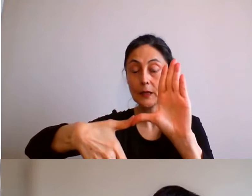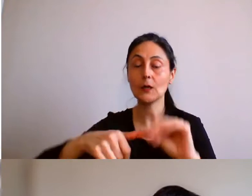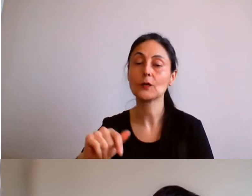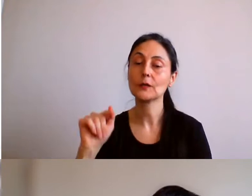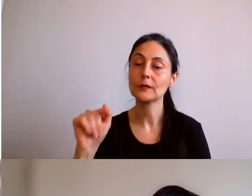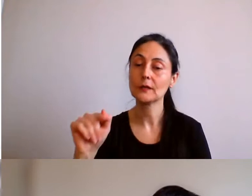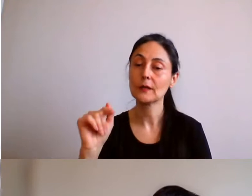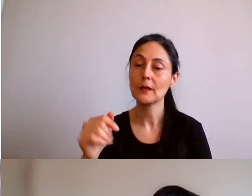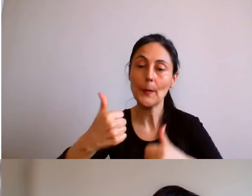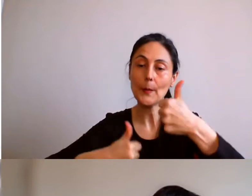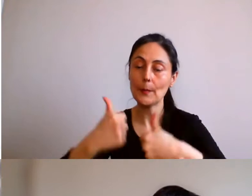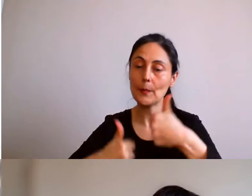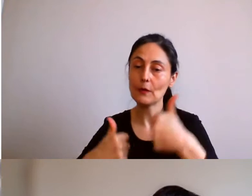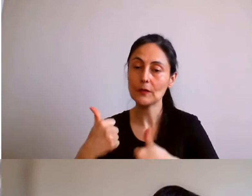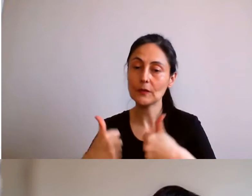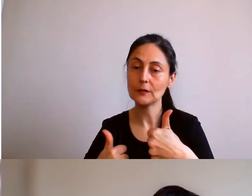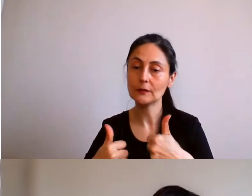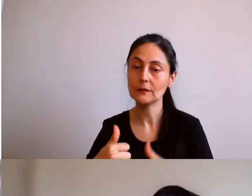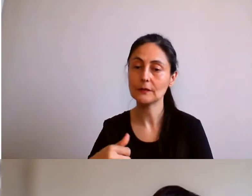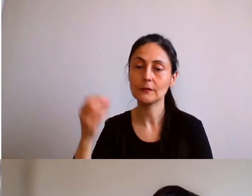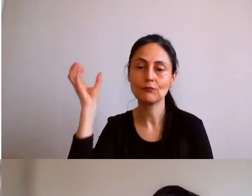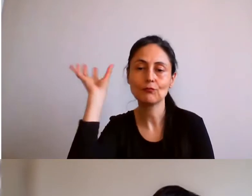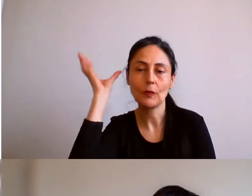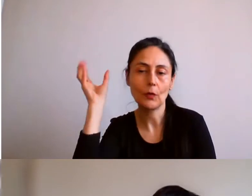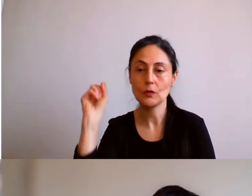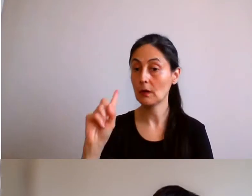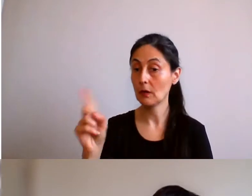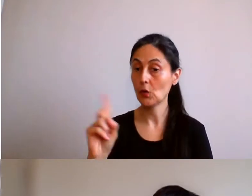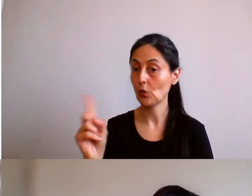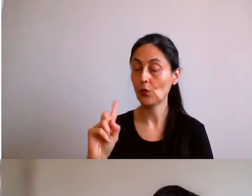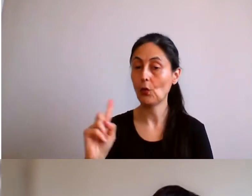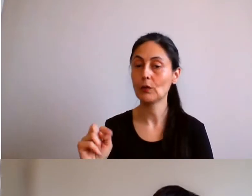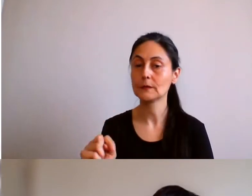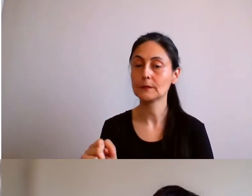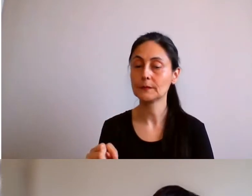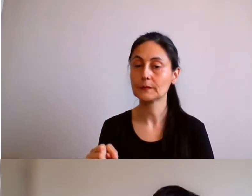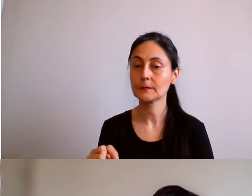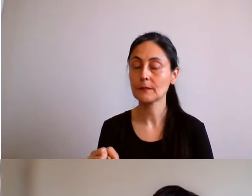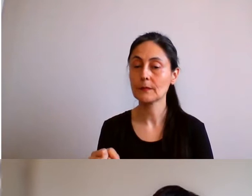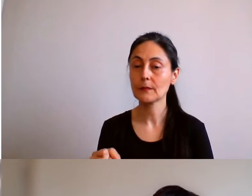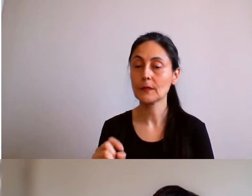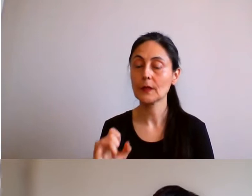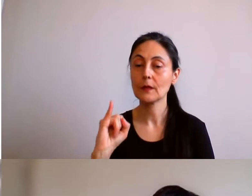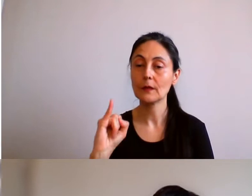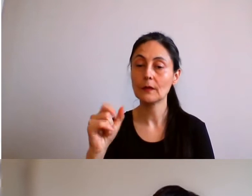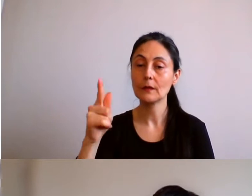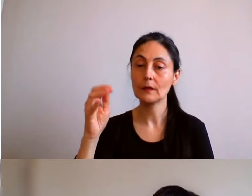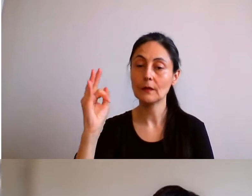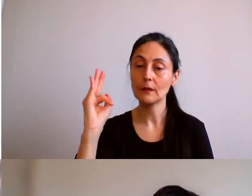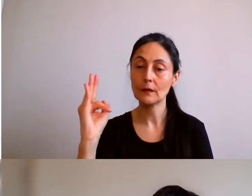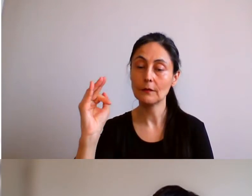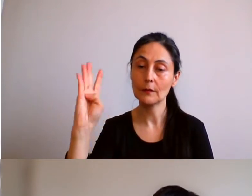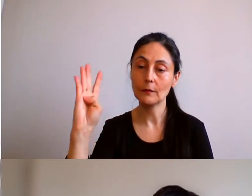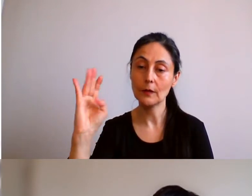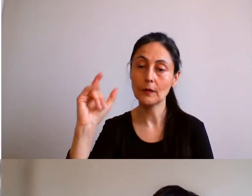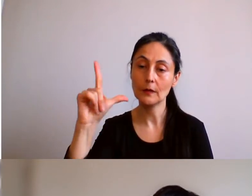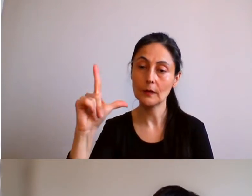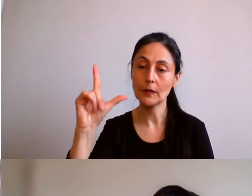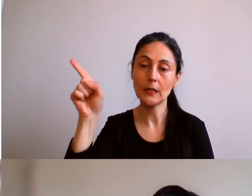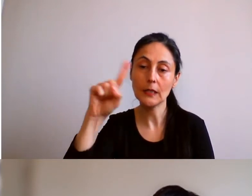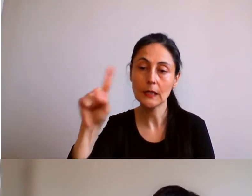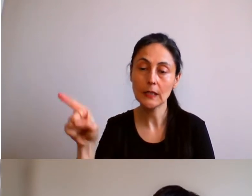profesión desconocida en el mundo, además de que la IFBLS agrupa a 38 países más en